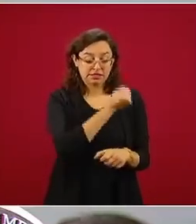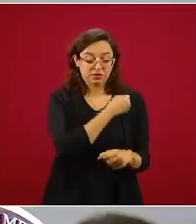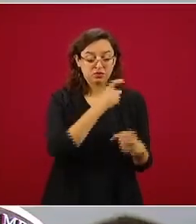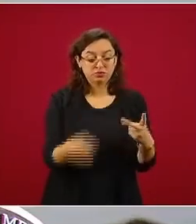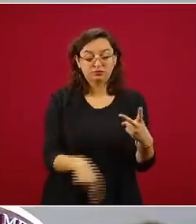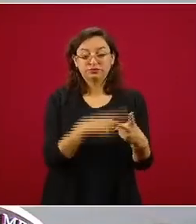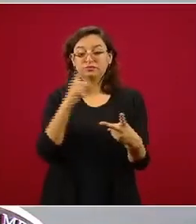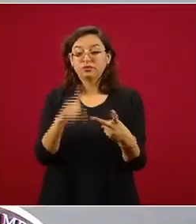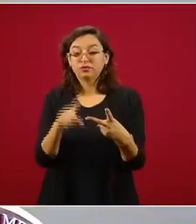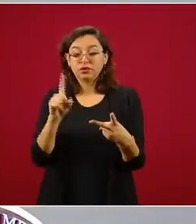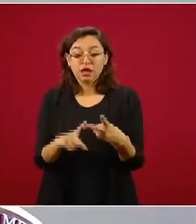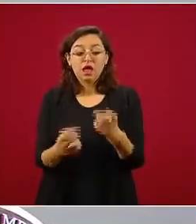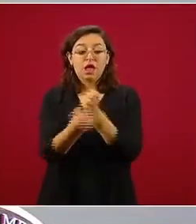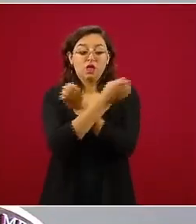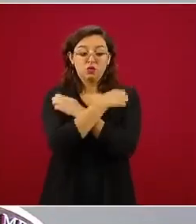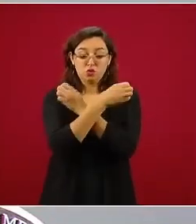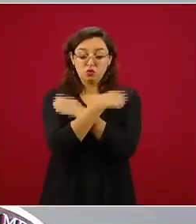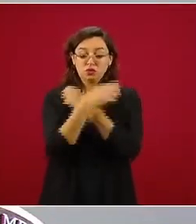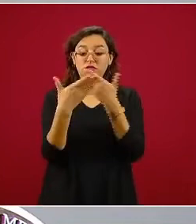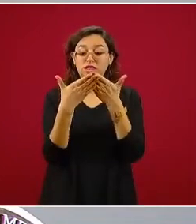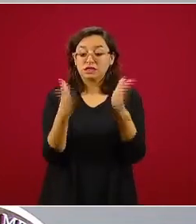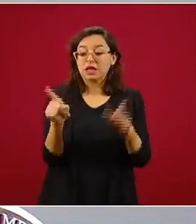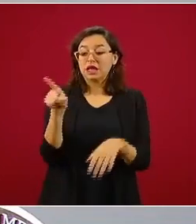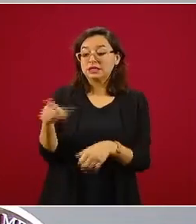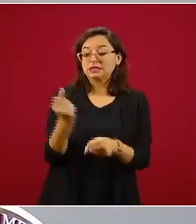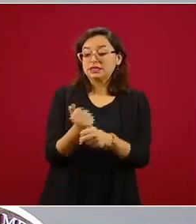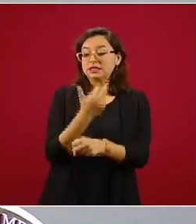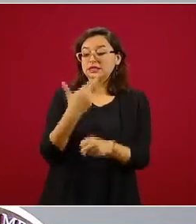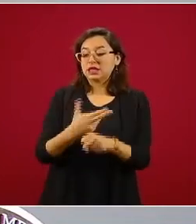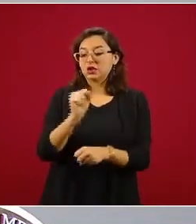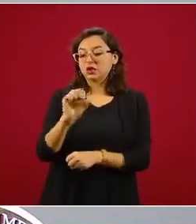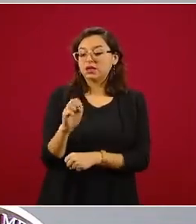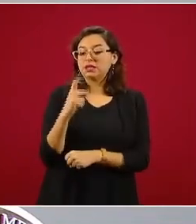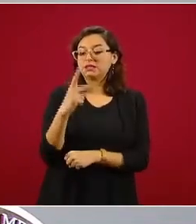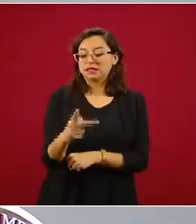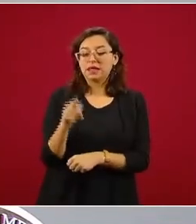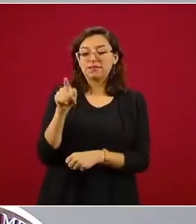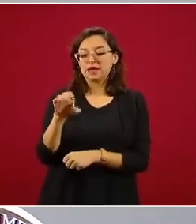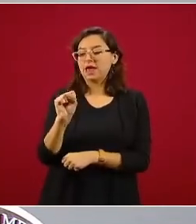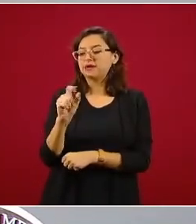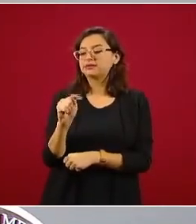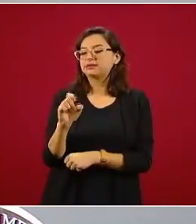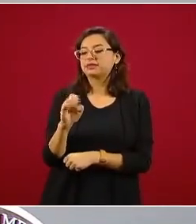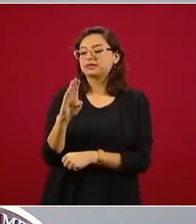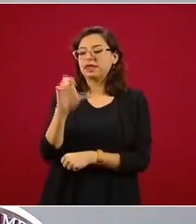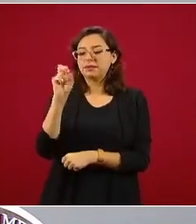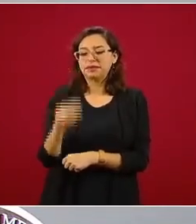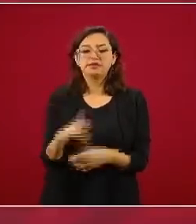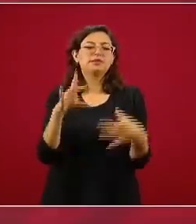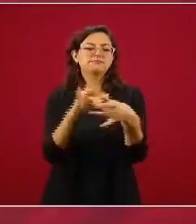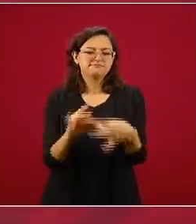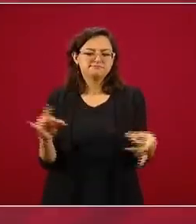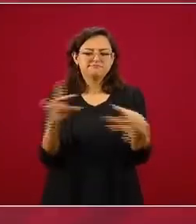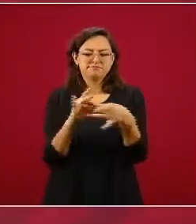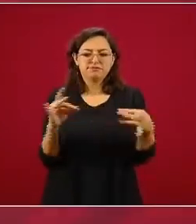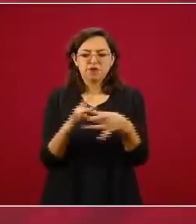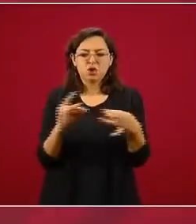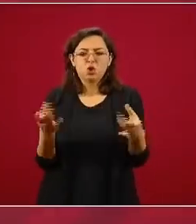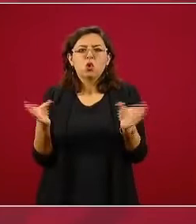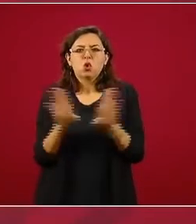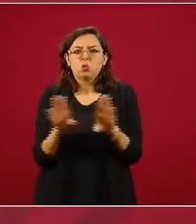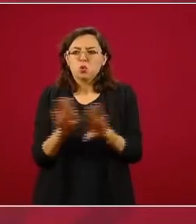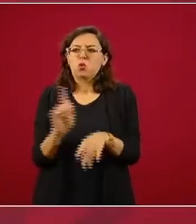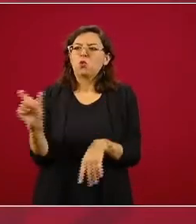pública, que el maestro Esteban Moctezuma, secretario de Educación Pública, explicará los elementos que tienen que ver en el momento en que